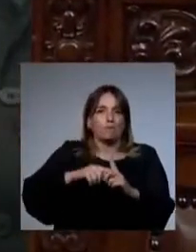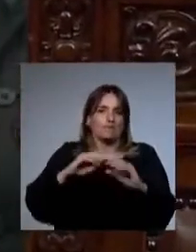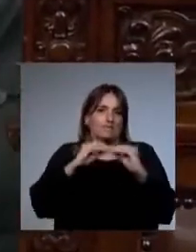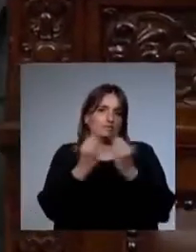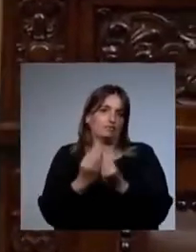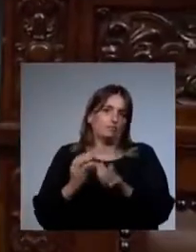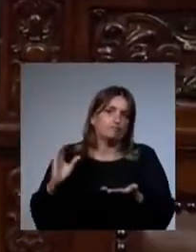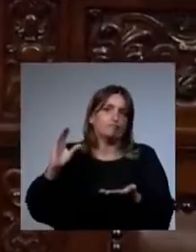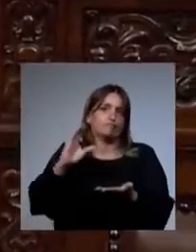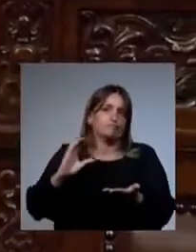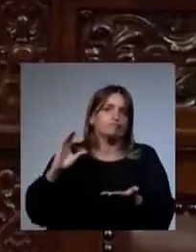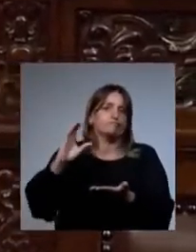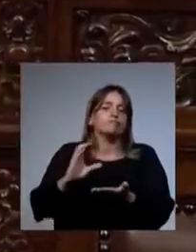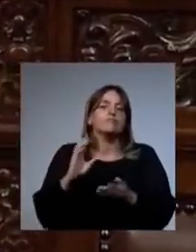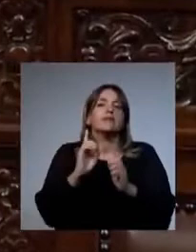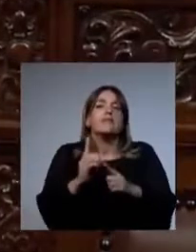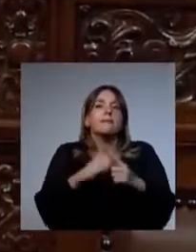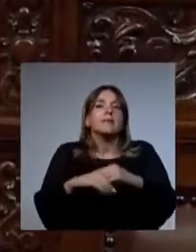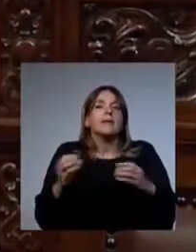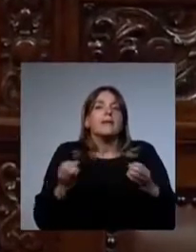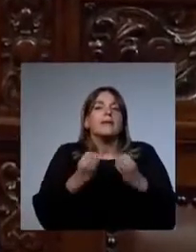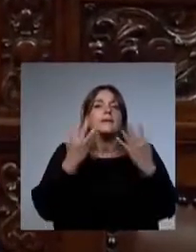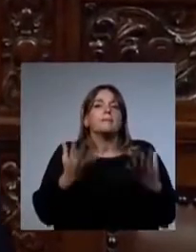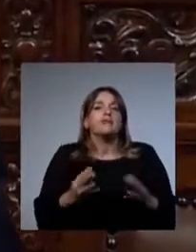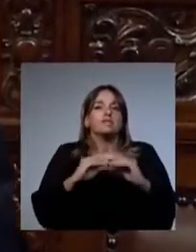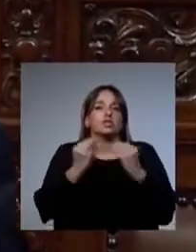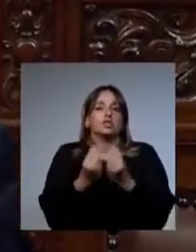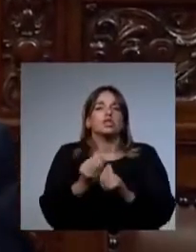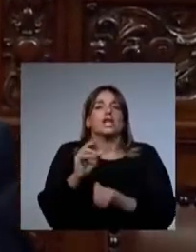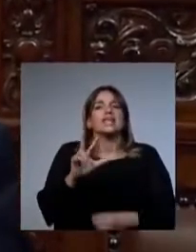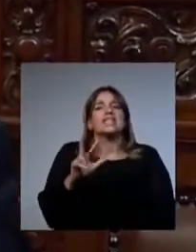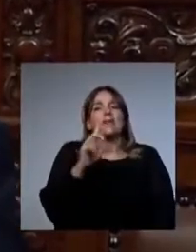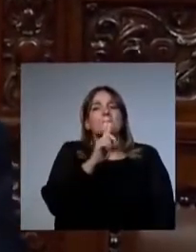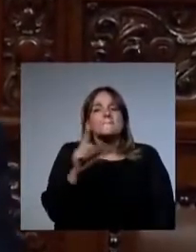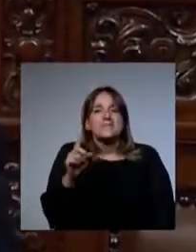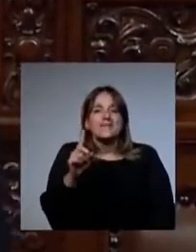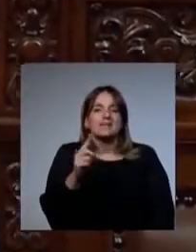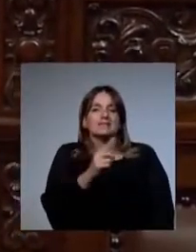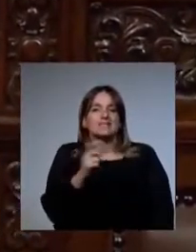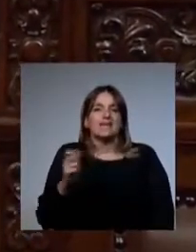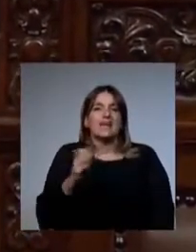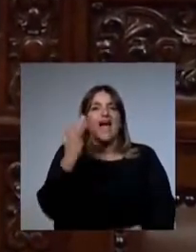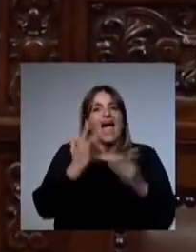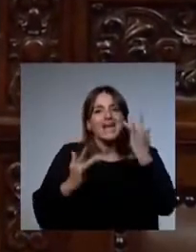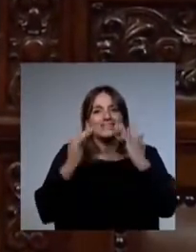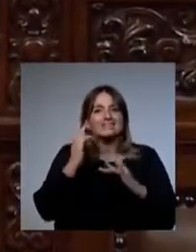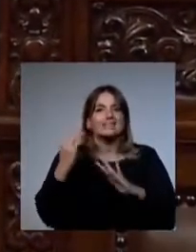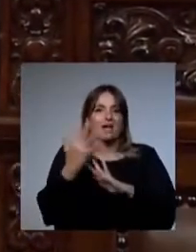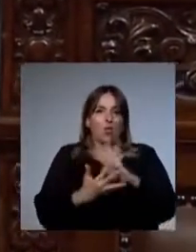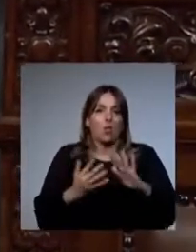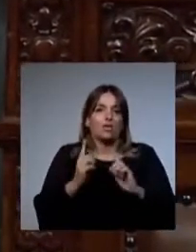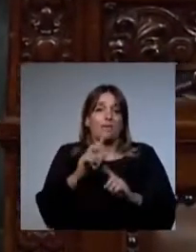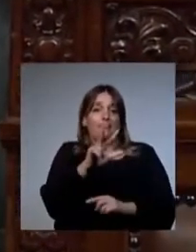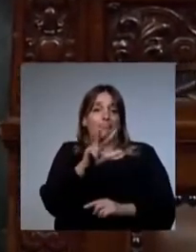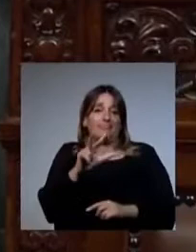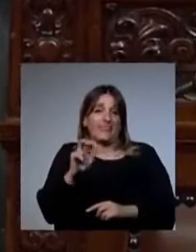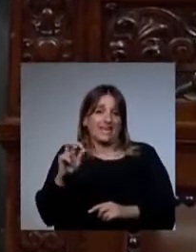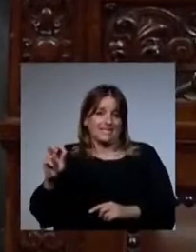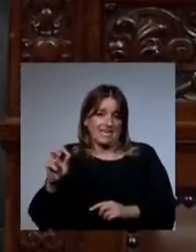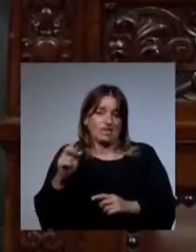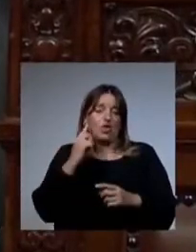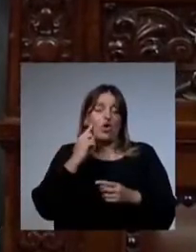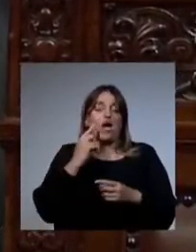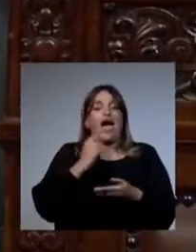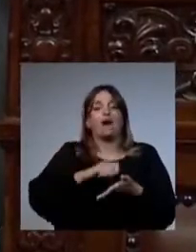También se beneficiaron con ese subsidio 3.100 artistas nacionales y casi 300 autores.